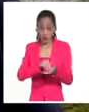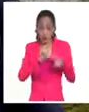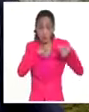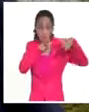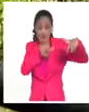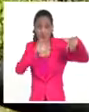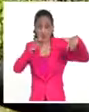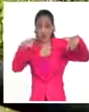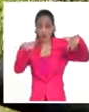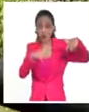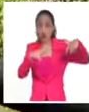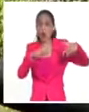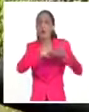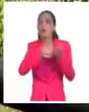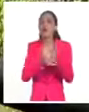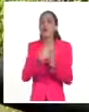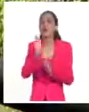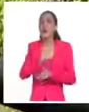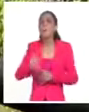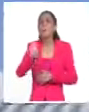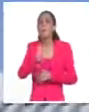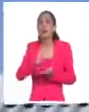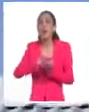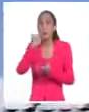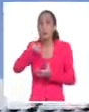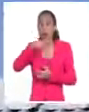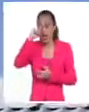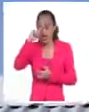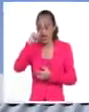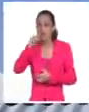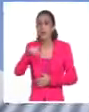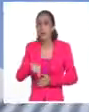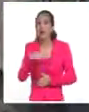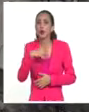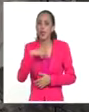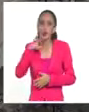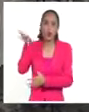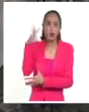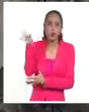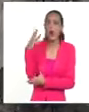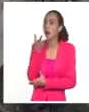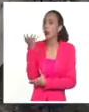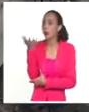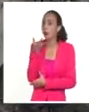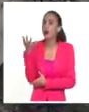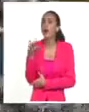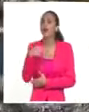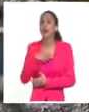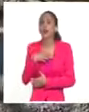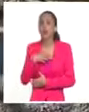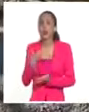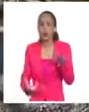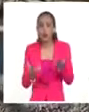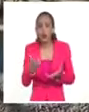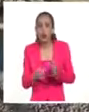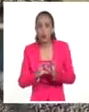el proyecto Biomás, pero tenemos ariete hidráulico, molino de viento, fogón eficiente de